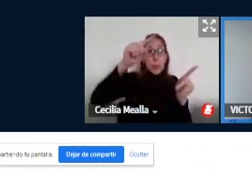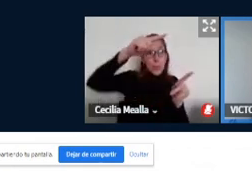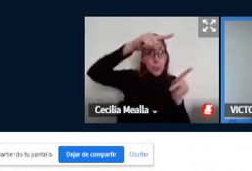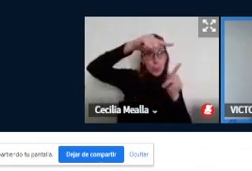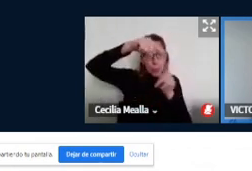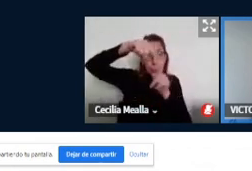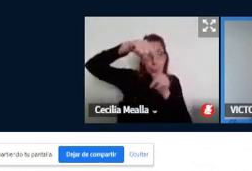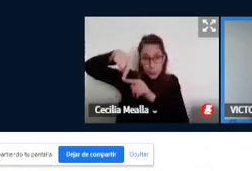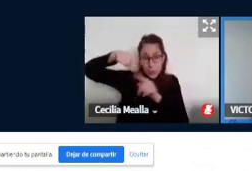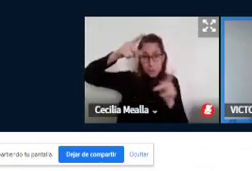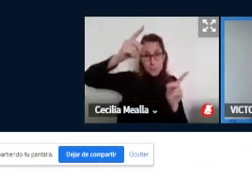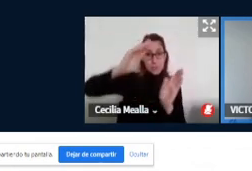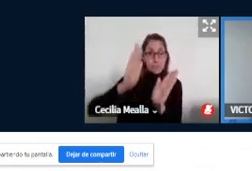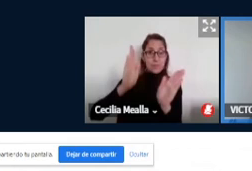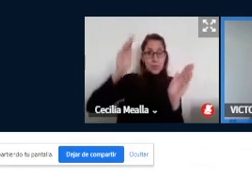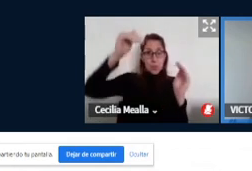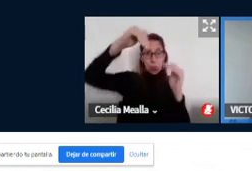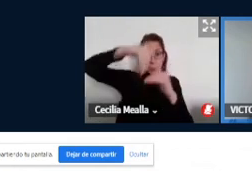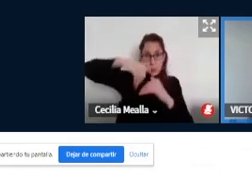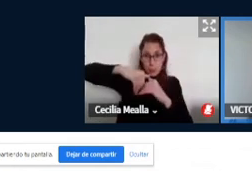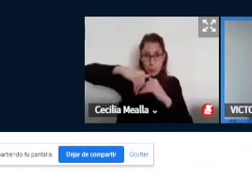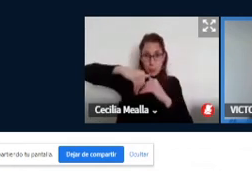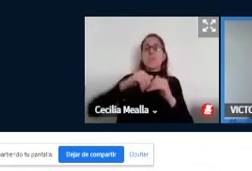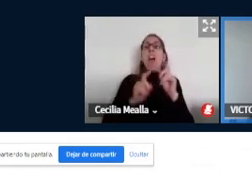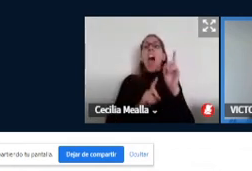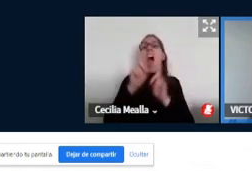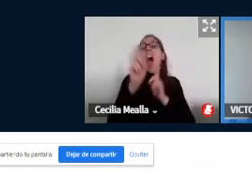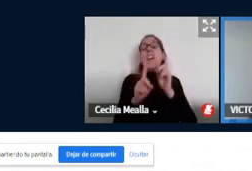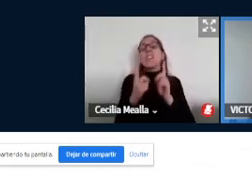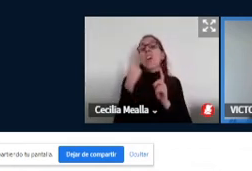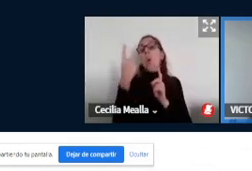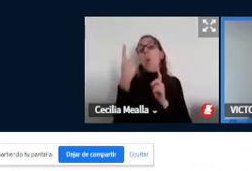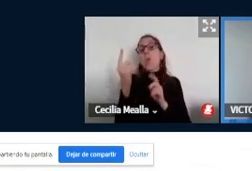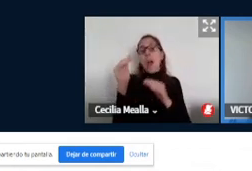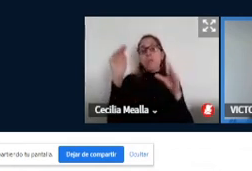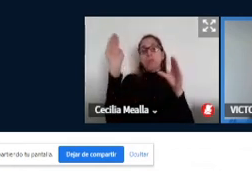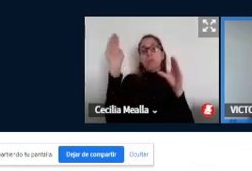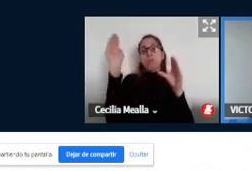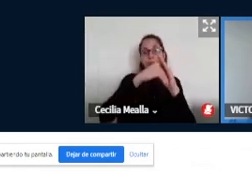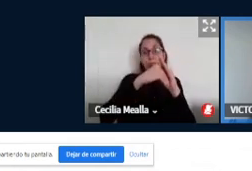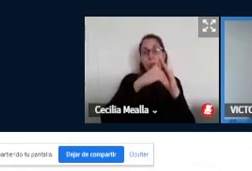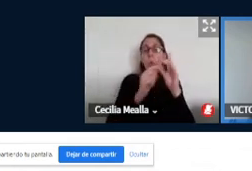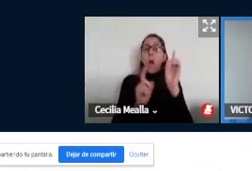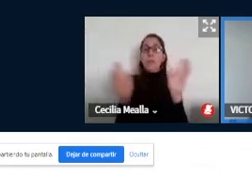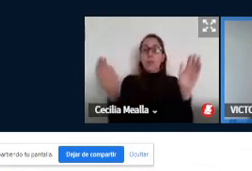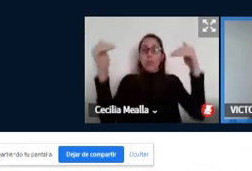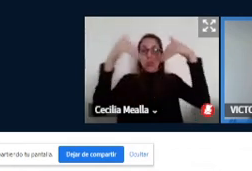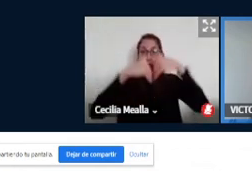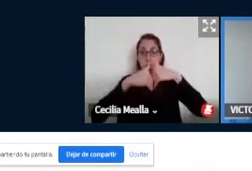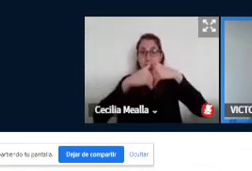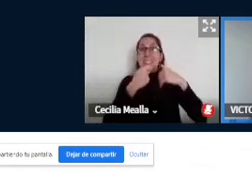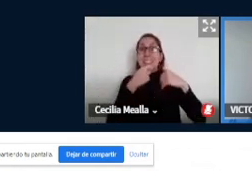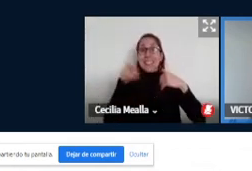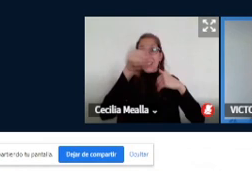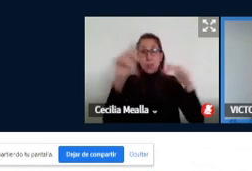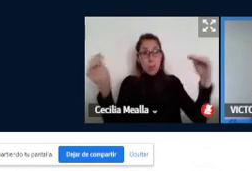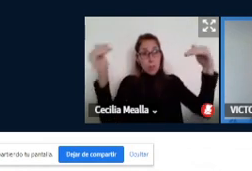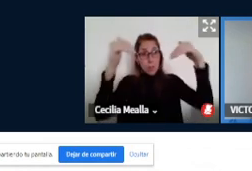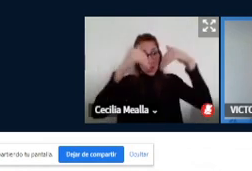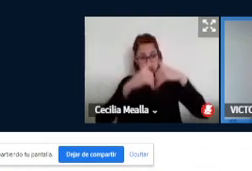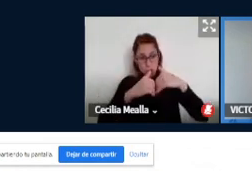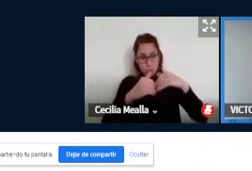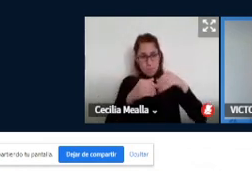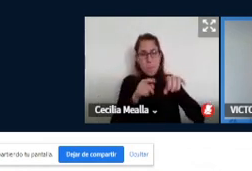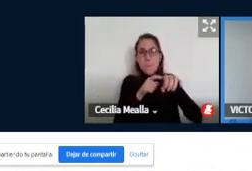epitelio hacia el interior. A veces ven una sola y a veces se ven las dos. ¿Sí? Pero si ven esta estructura así en algún corte,